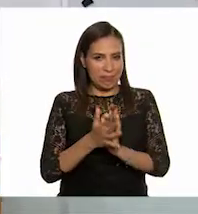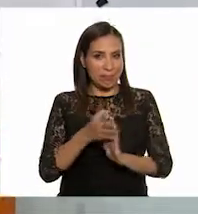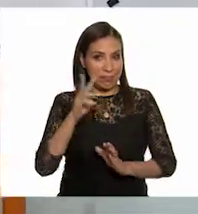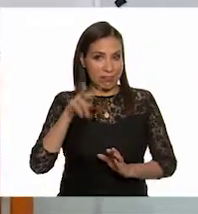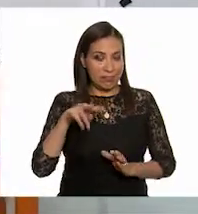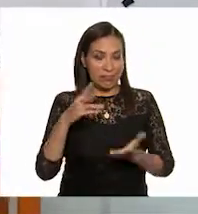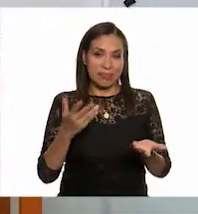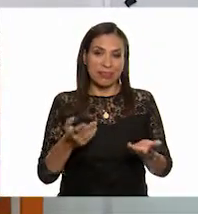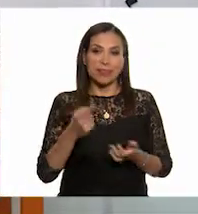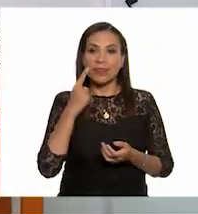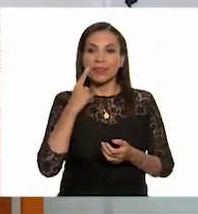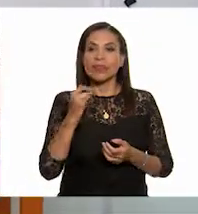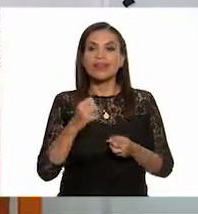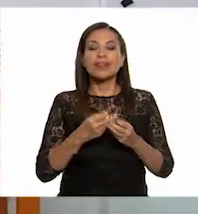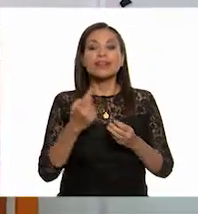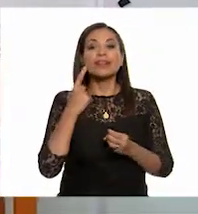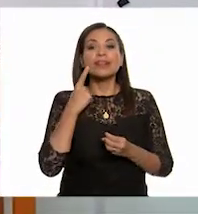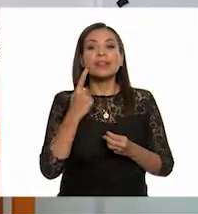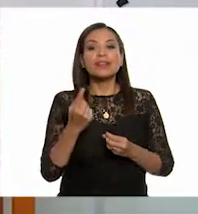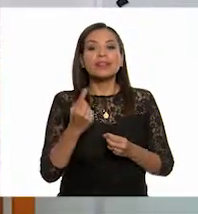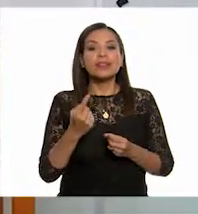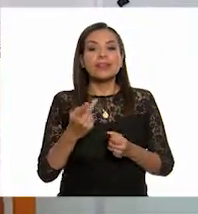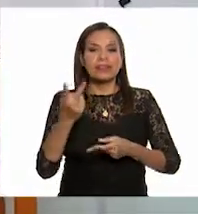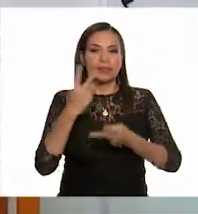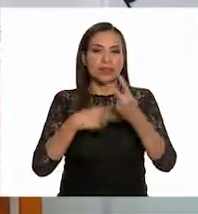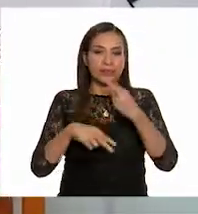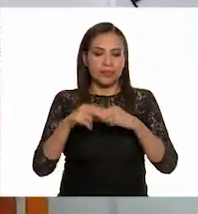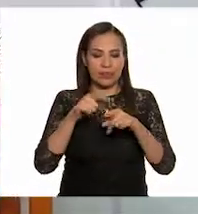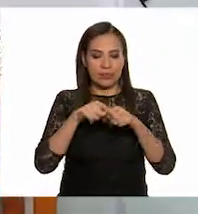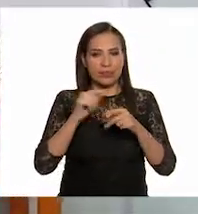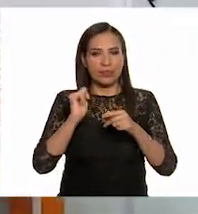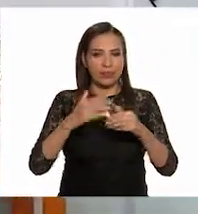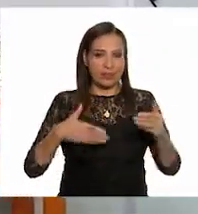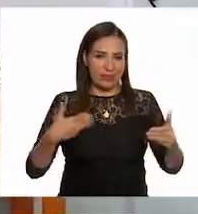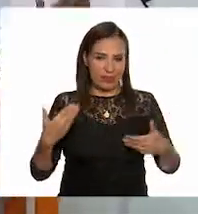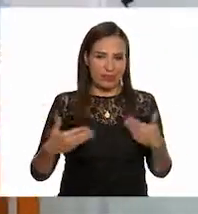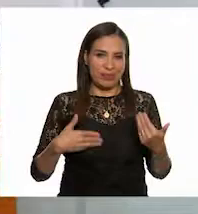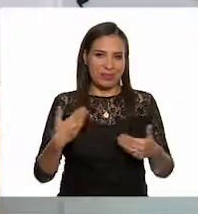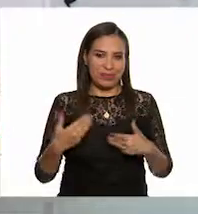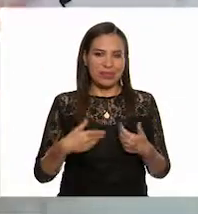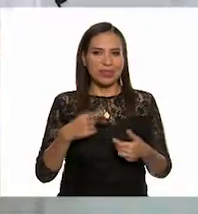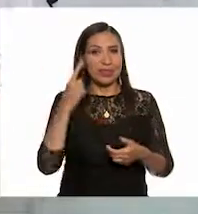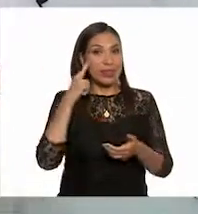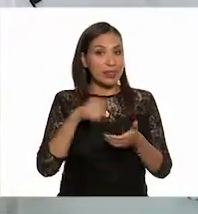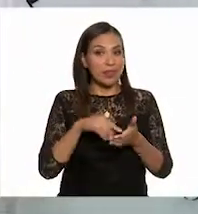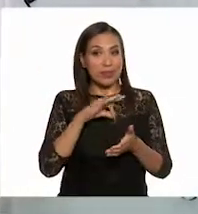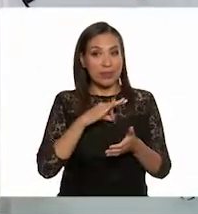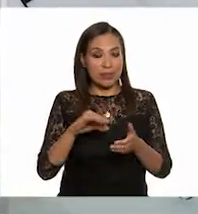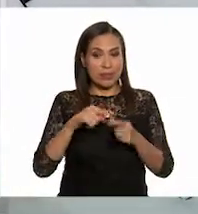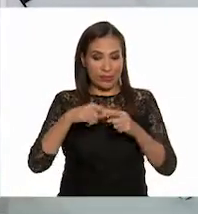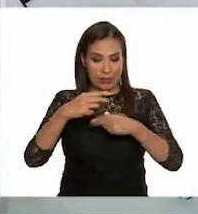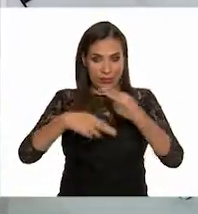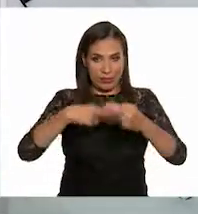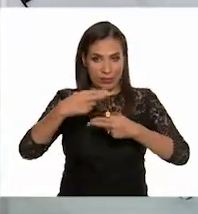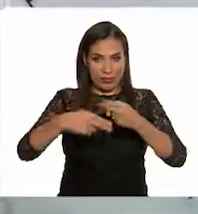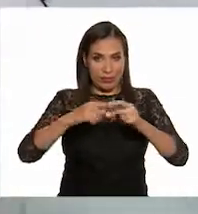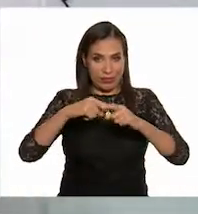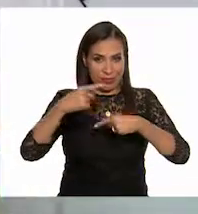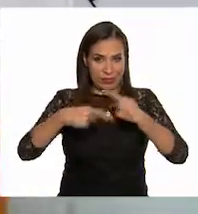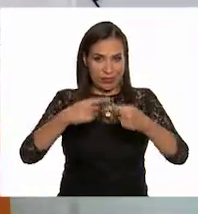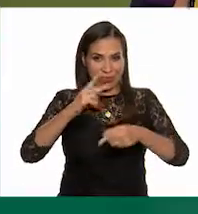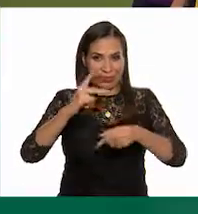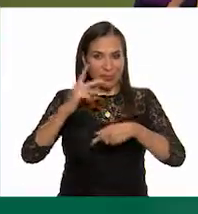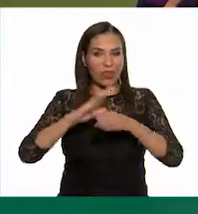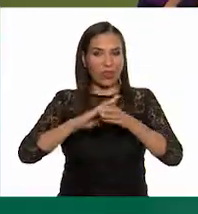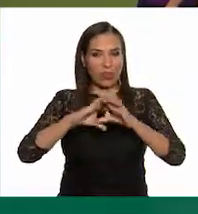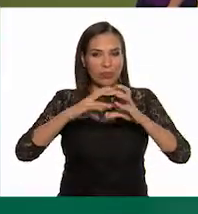Ovich? Sí, y miren, claro que sí. Miren, miren. ¿Qué? Viene una bajada muy divertida. ¿Crees que nos podamos echar rodando como troncos? Ah, pues,